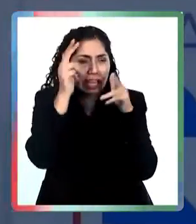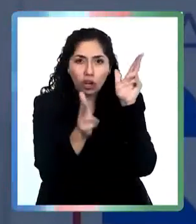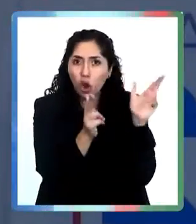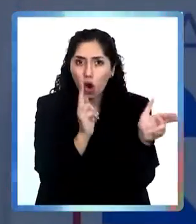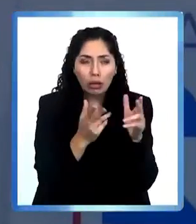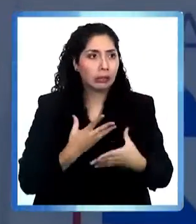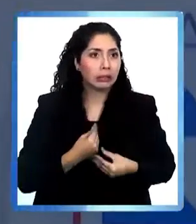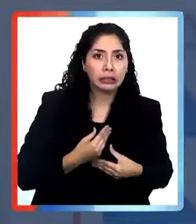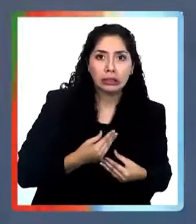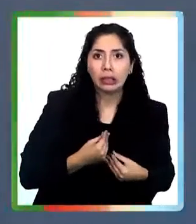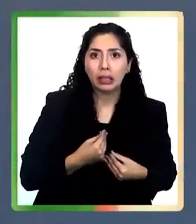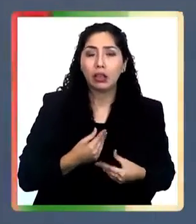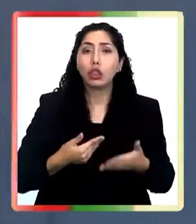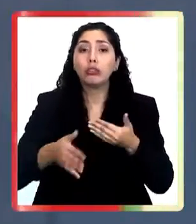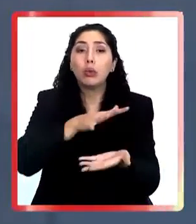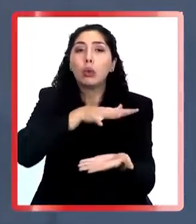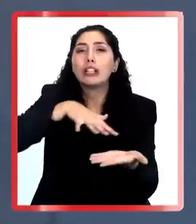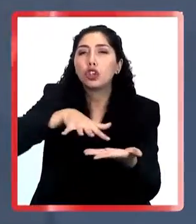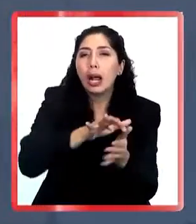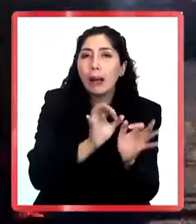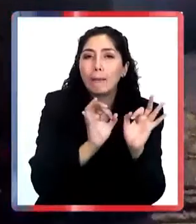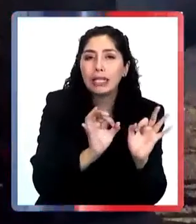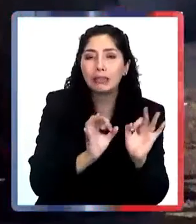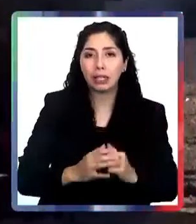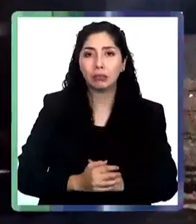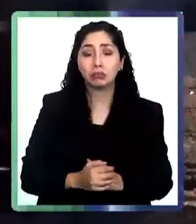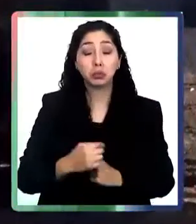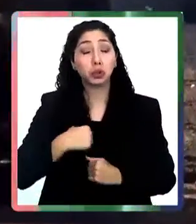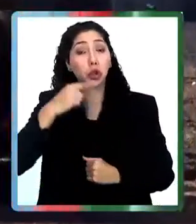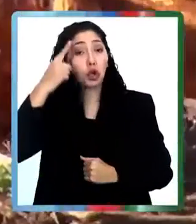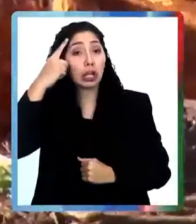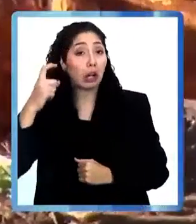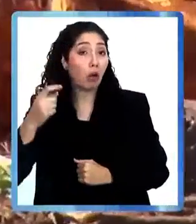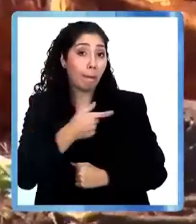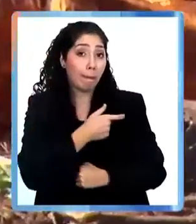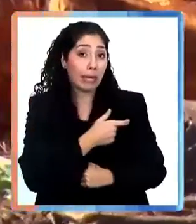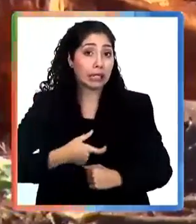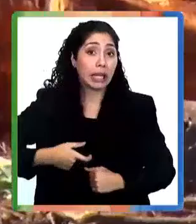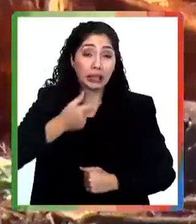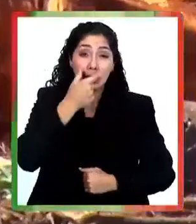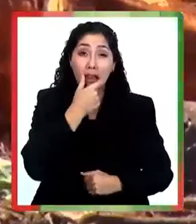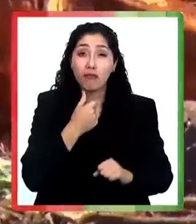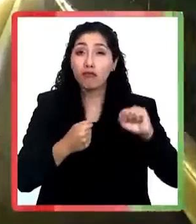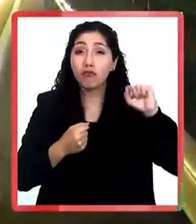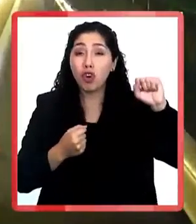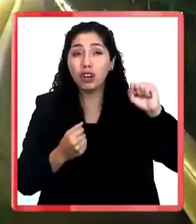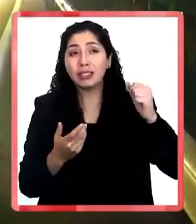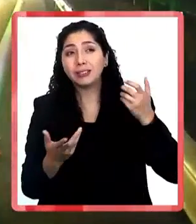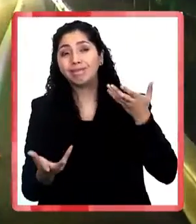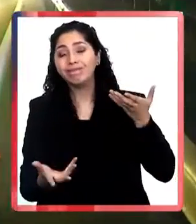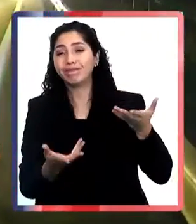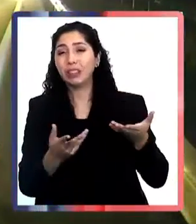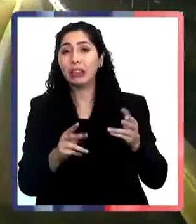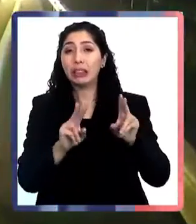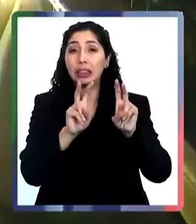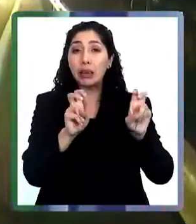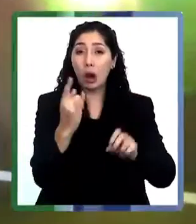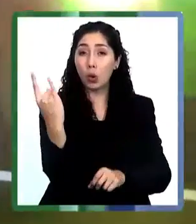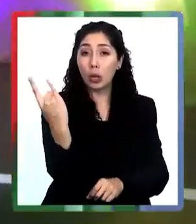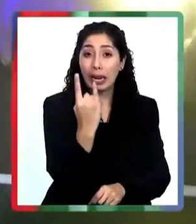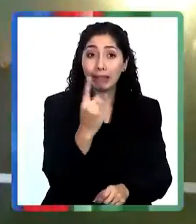para hacer acciones en una zona específica yo creo que el presidente boris se aleja un poco las urgencias sociales